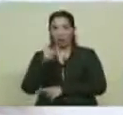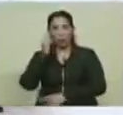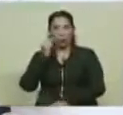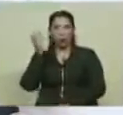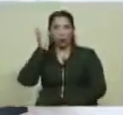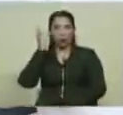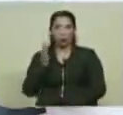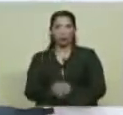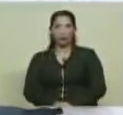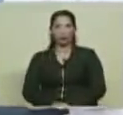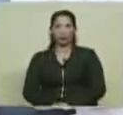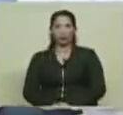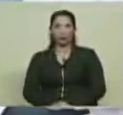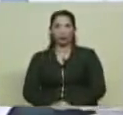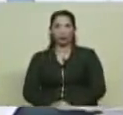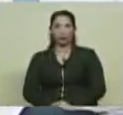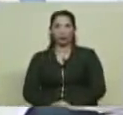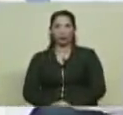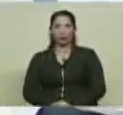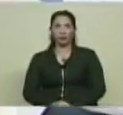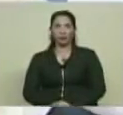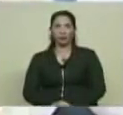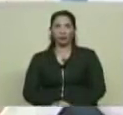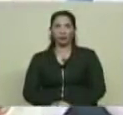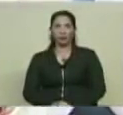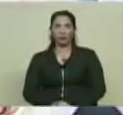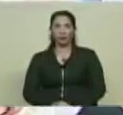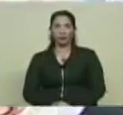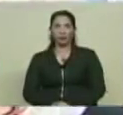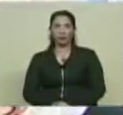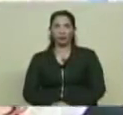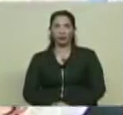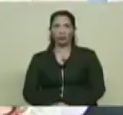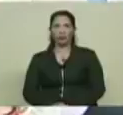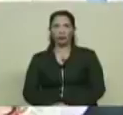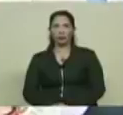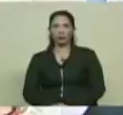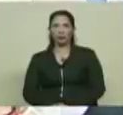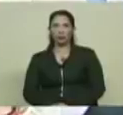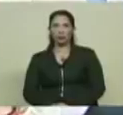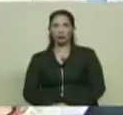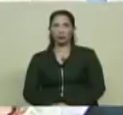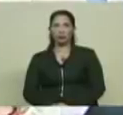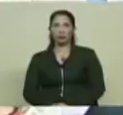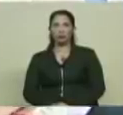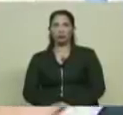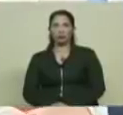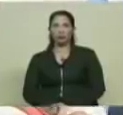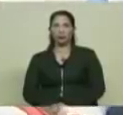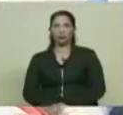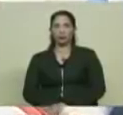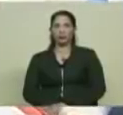voy a decir, eso era, se me va a caer la cédula aquí,